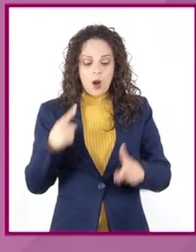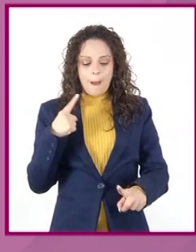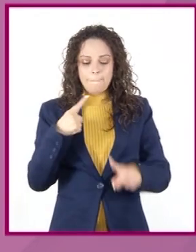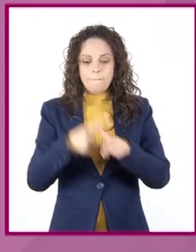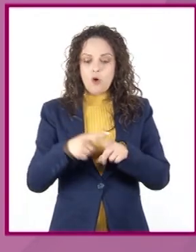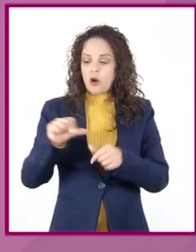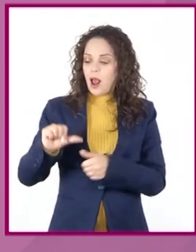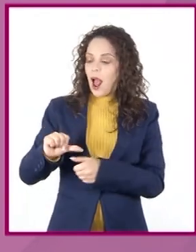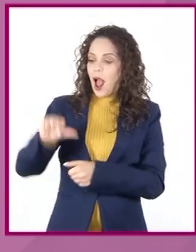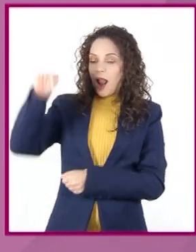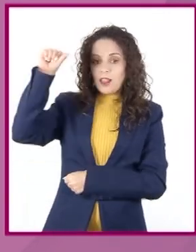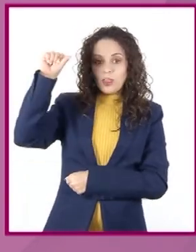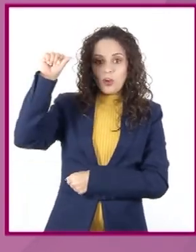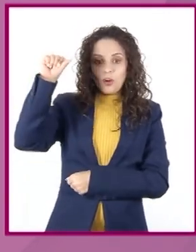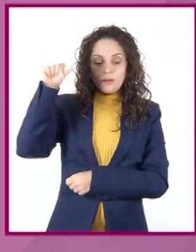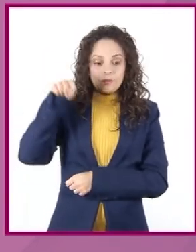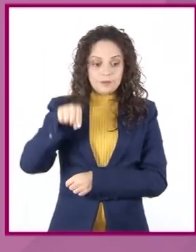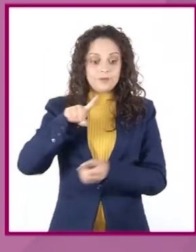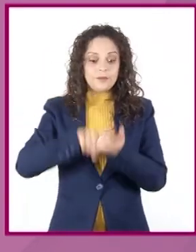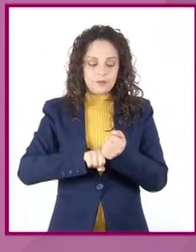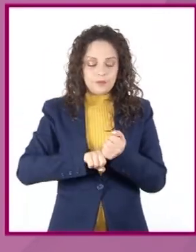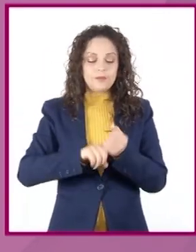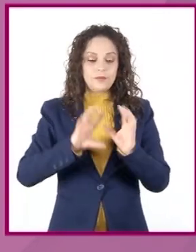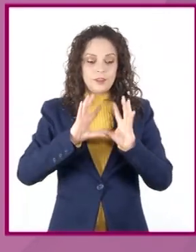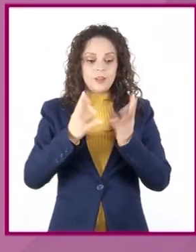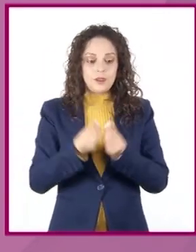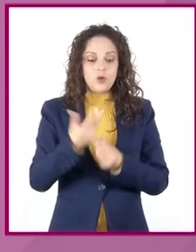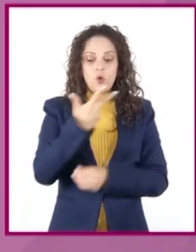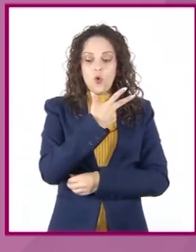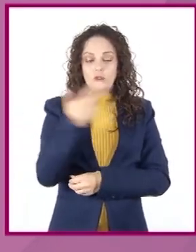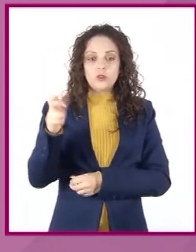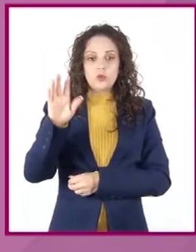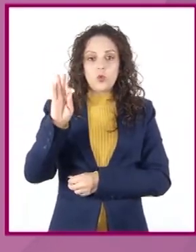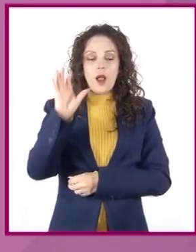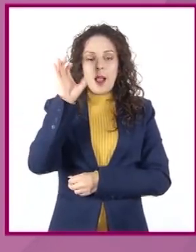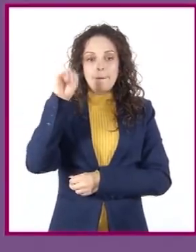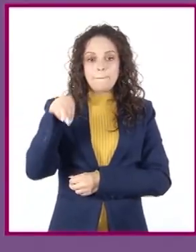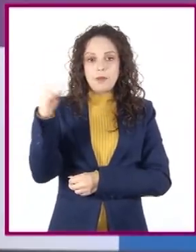prisma. Obtenemos 840 centímetros cúbicos.